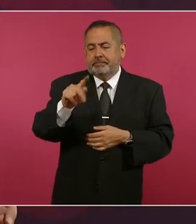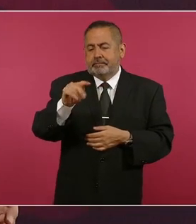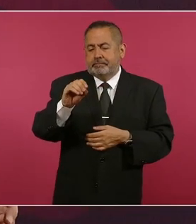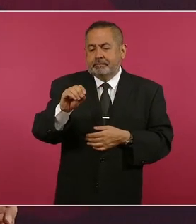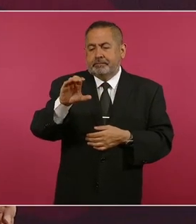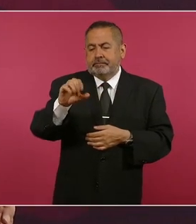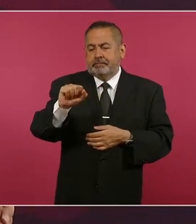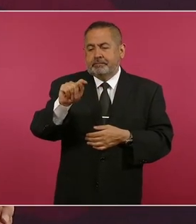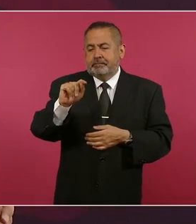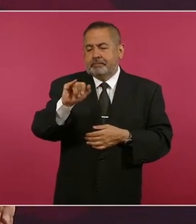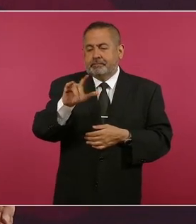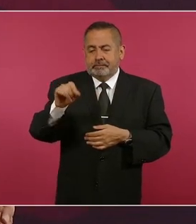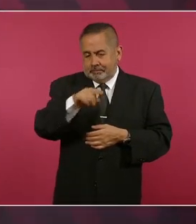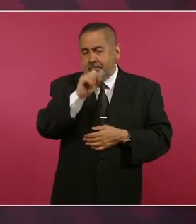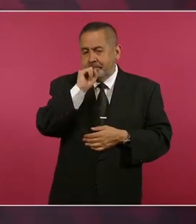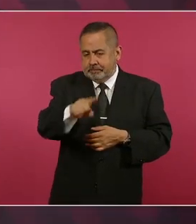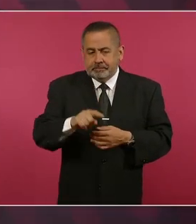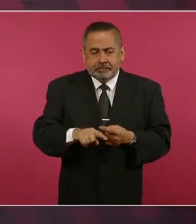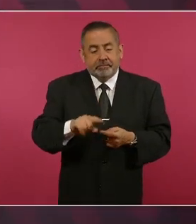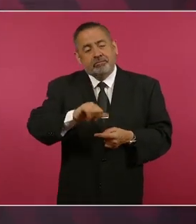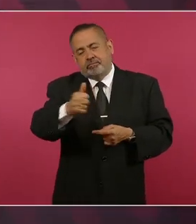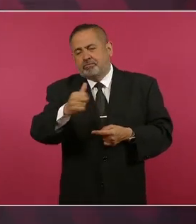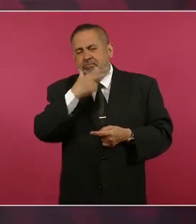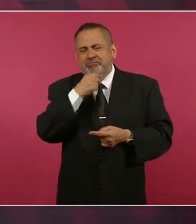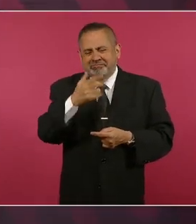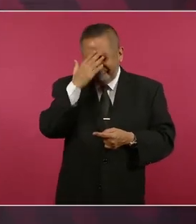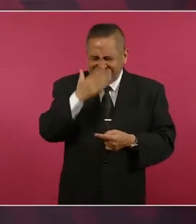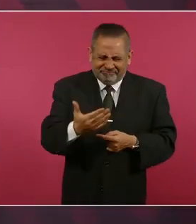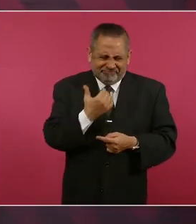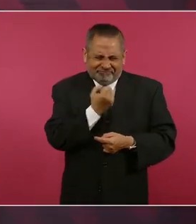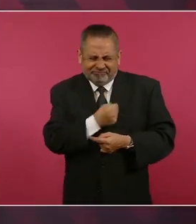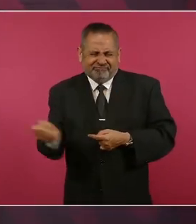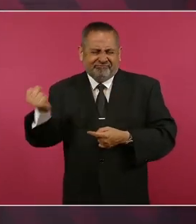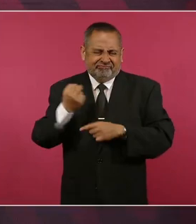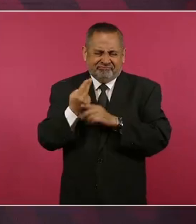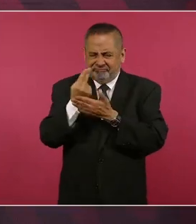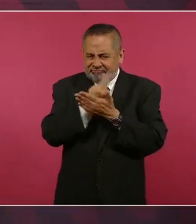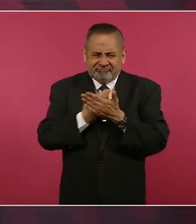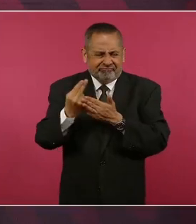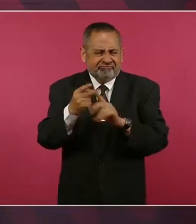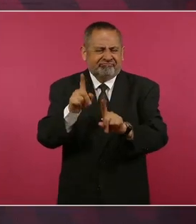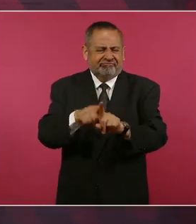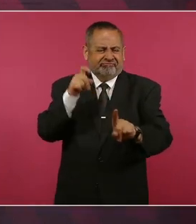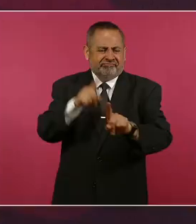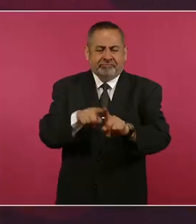ahí estaba ese gran caricaturista Naranjo,